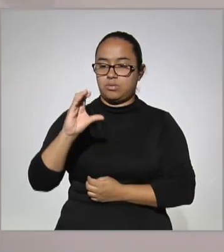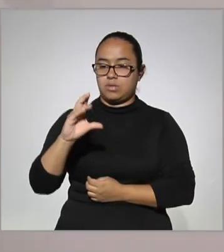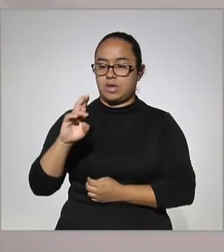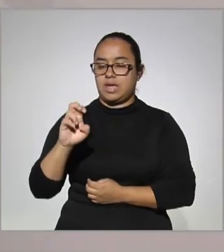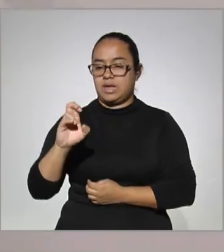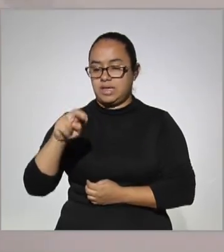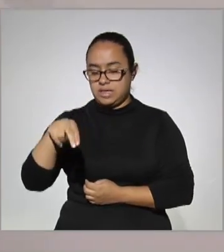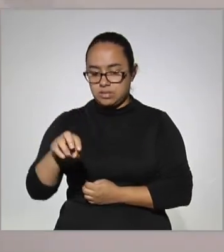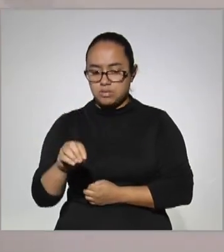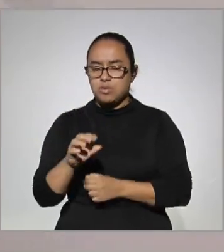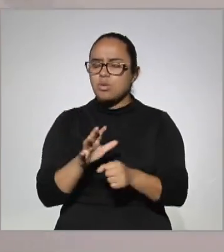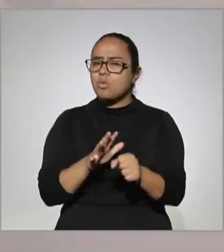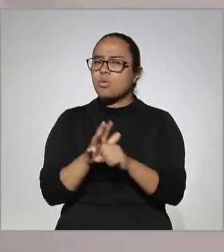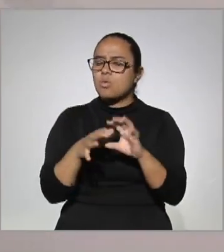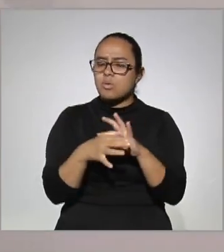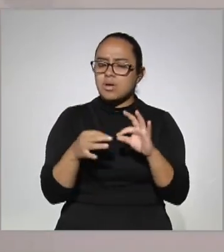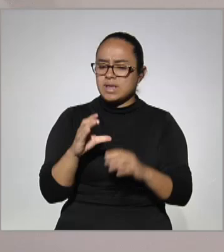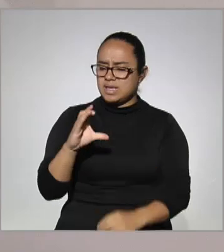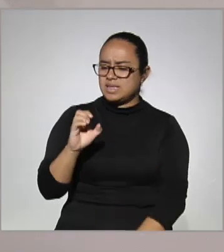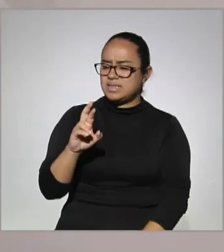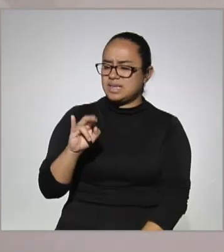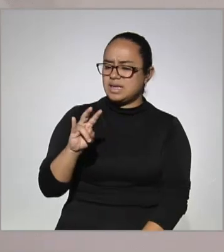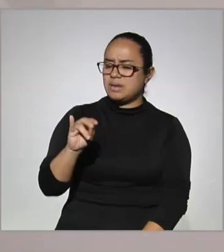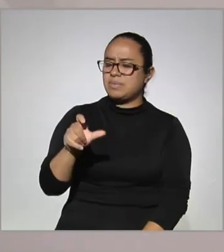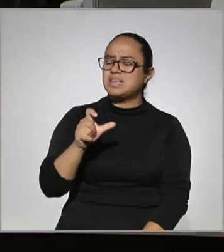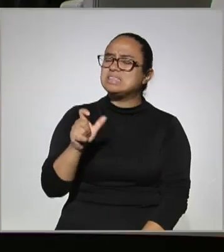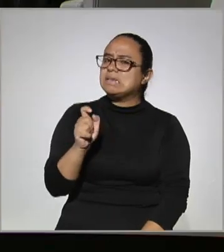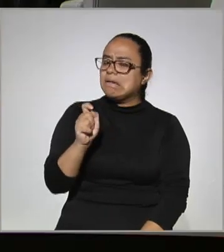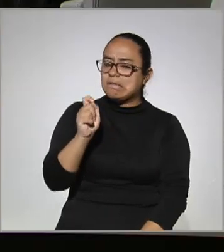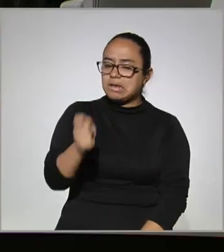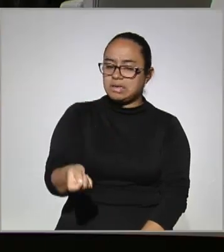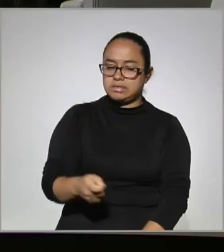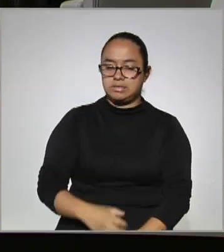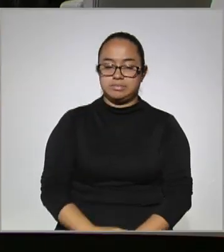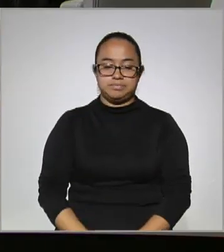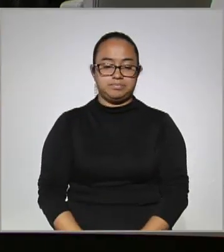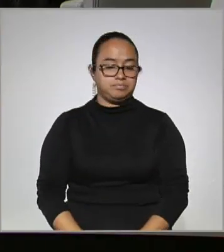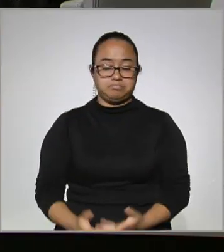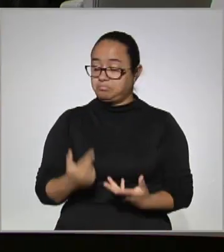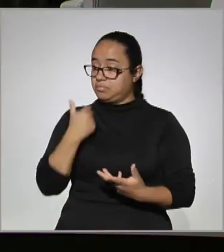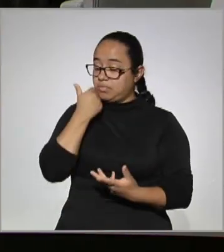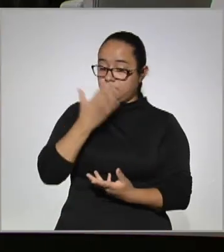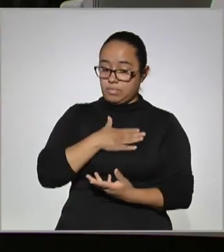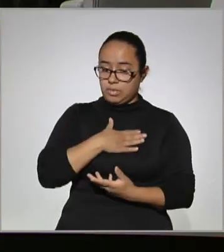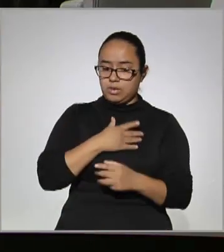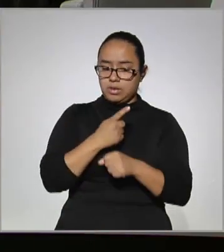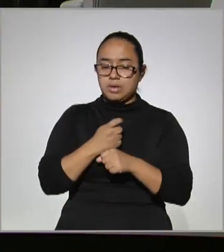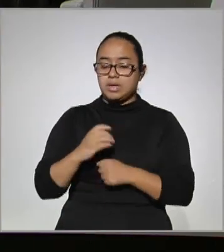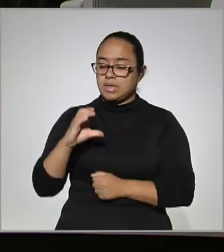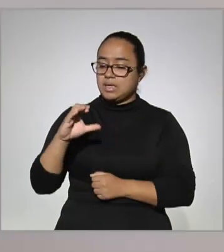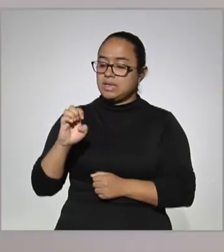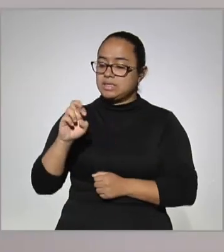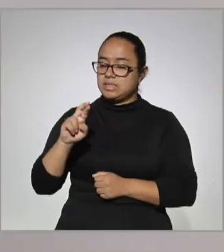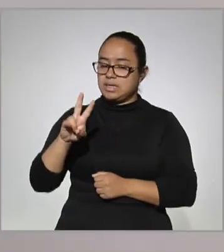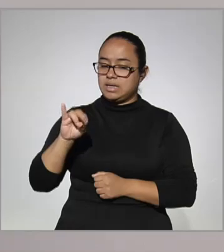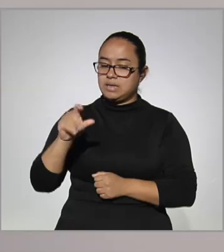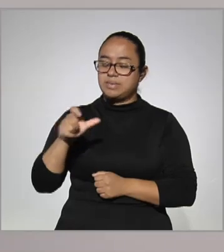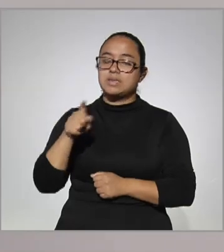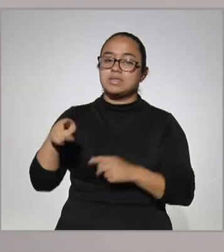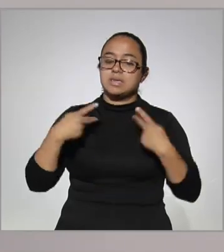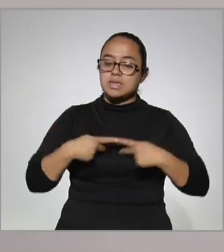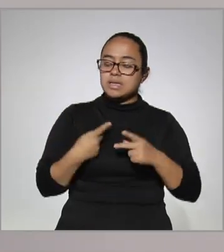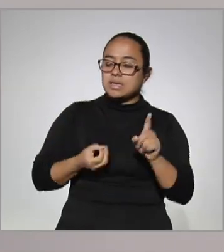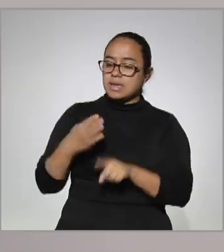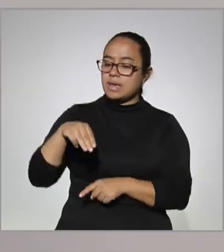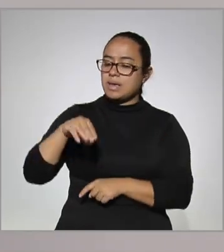antes que nada, anatomía. ¿Qué es el cervix? Bueno, si quiere empiezo yo. El cervix es una parte de lo que la gente le llama